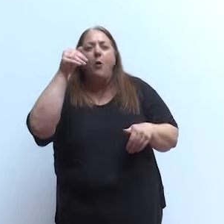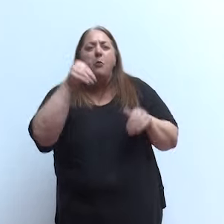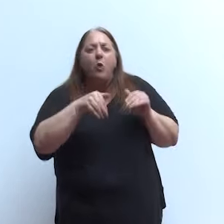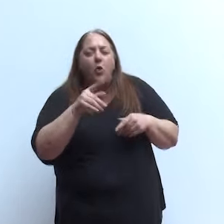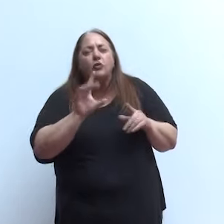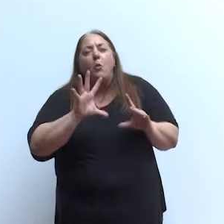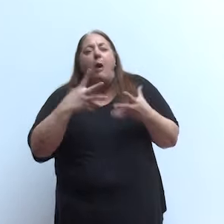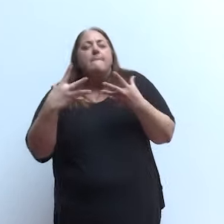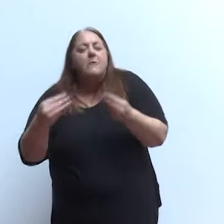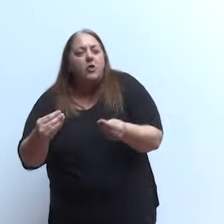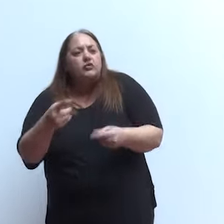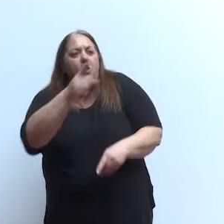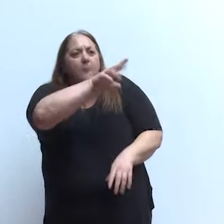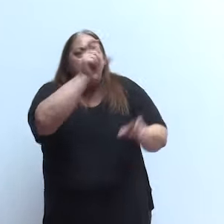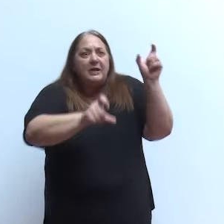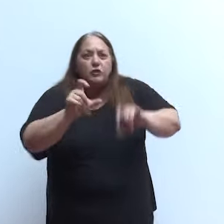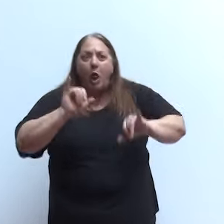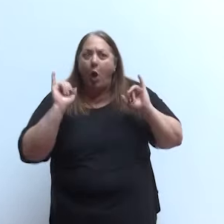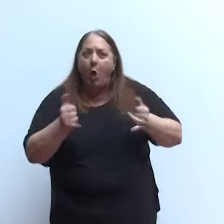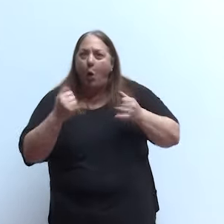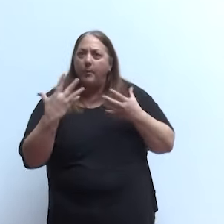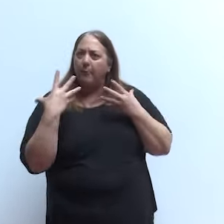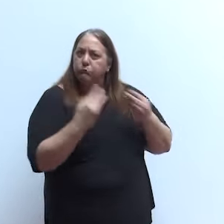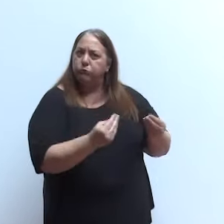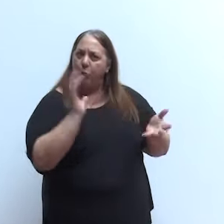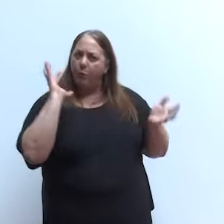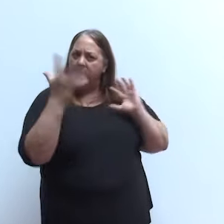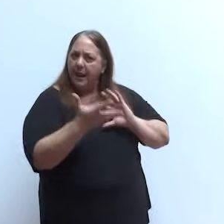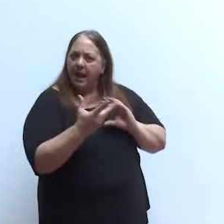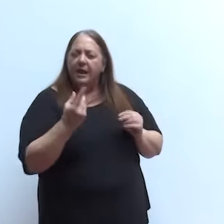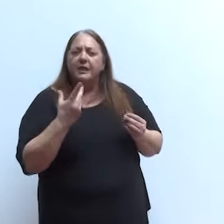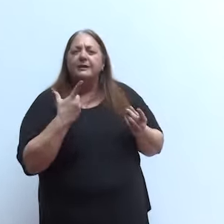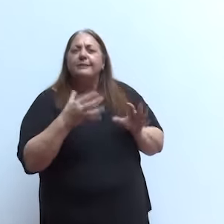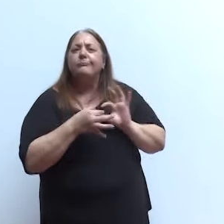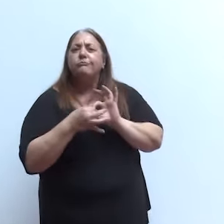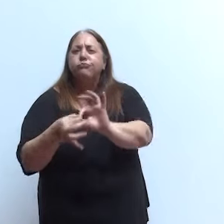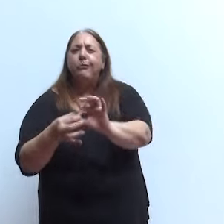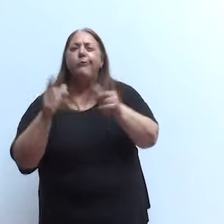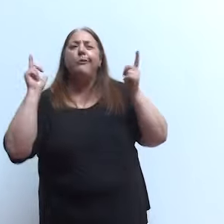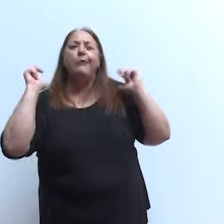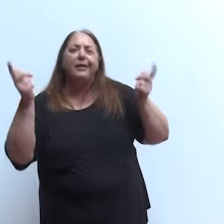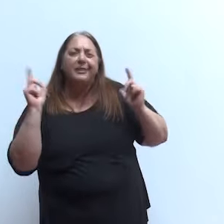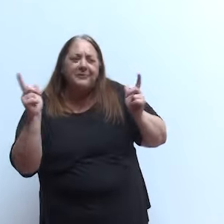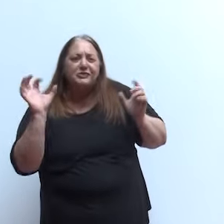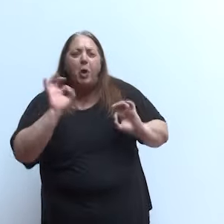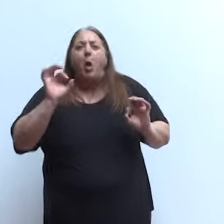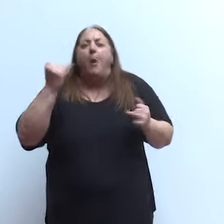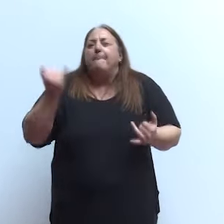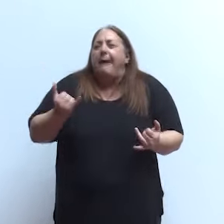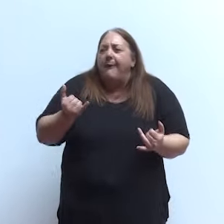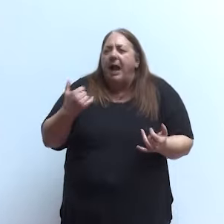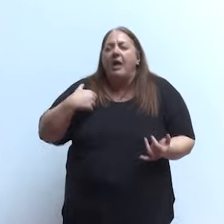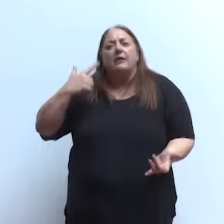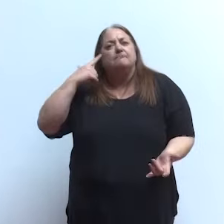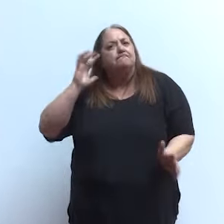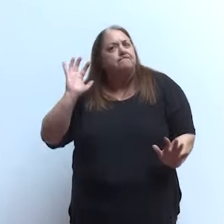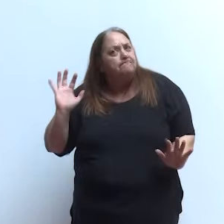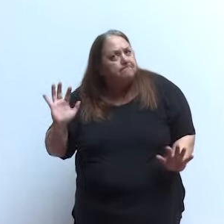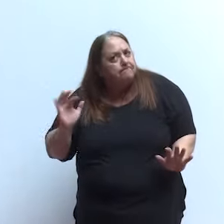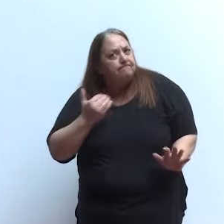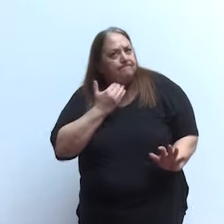de los más jóvenes está vinculado al divertimiento está vinculado a la pavada no O sea me parece que encontraron en mi